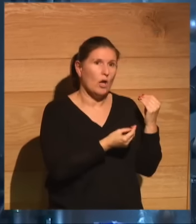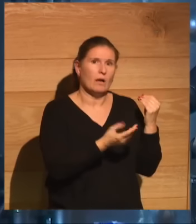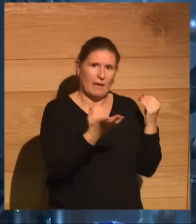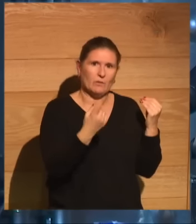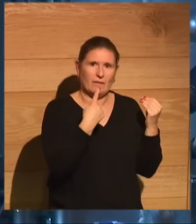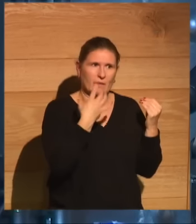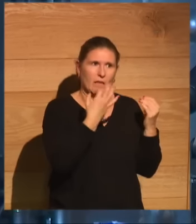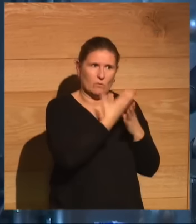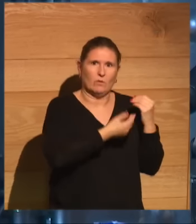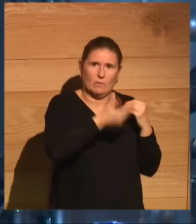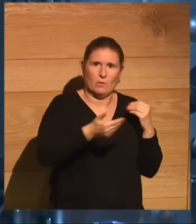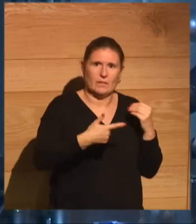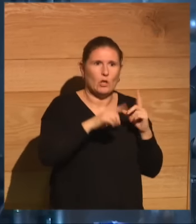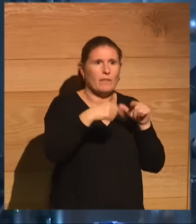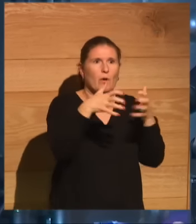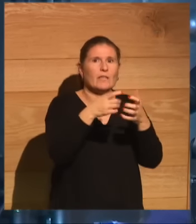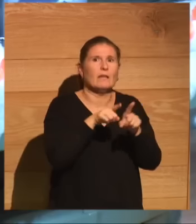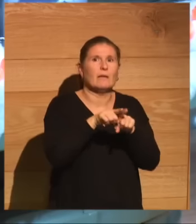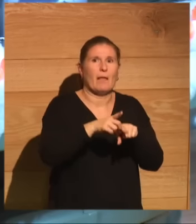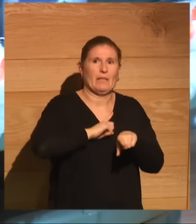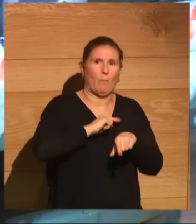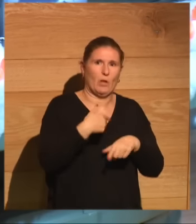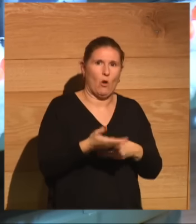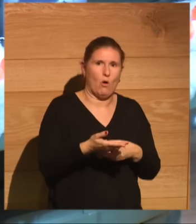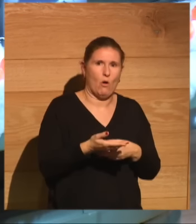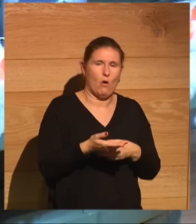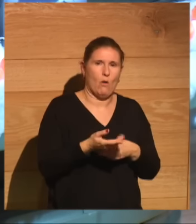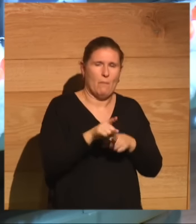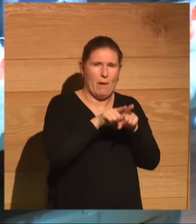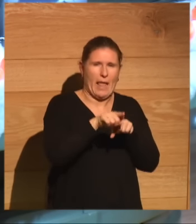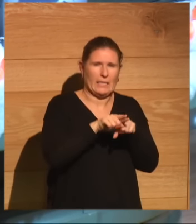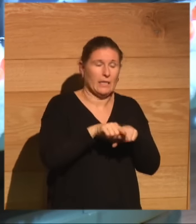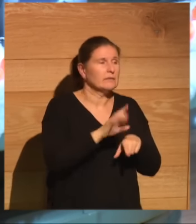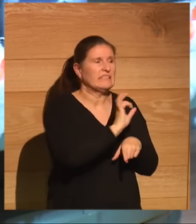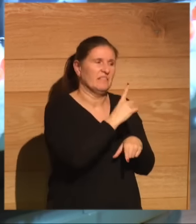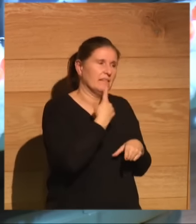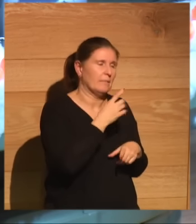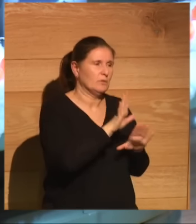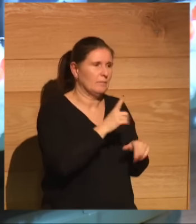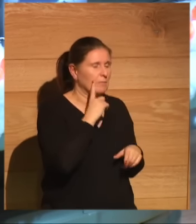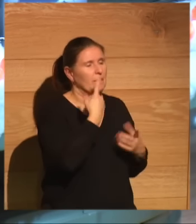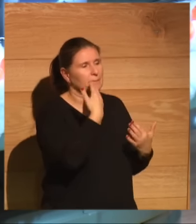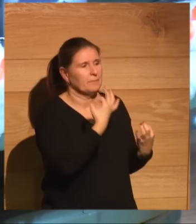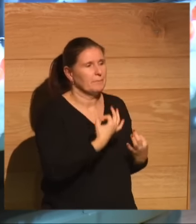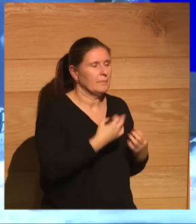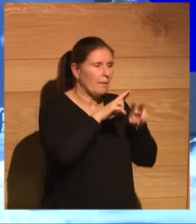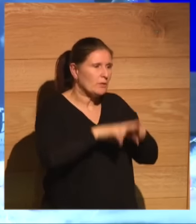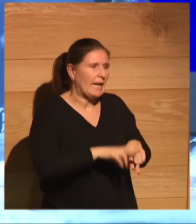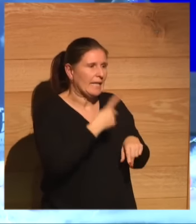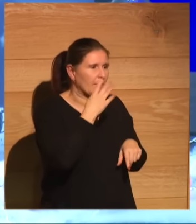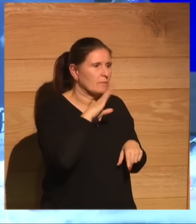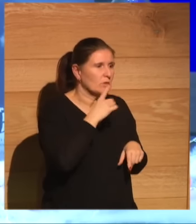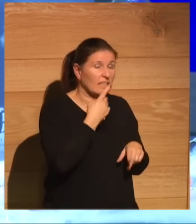en ello antes de que lo haga Internet. No, pero sí, vamos a abundar en ello, venga. No, yo ya acabo. ¿No te parece que hemos abundado